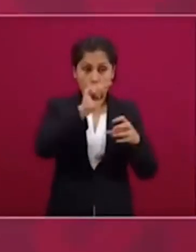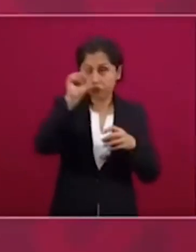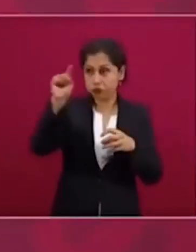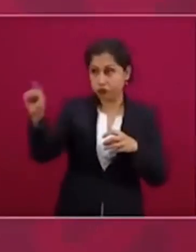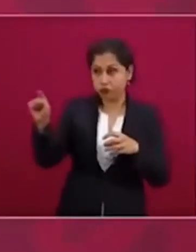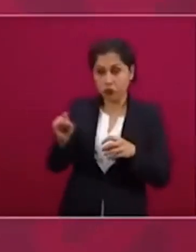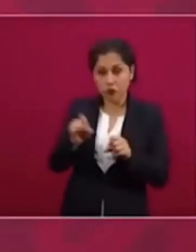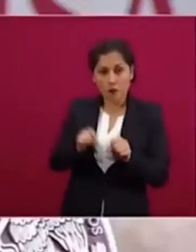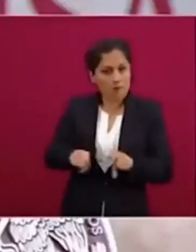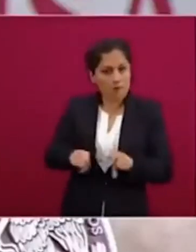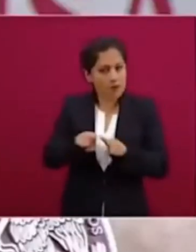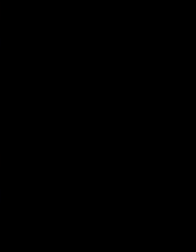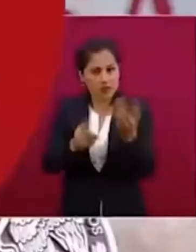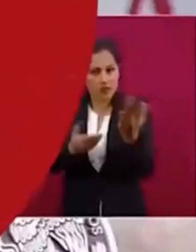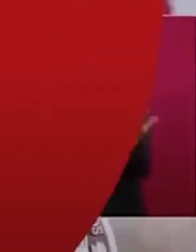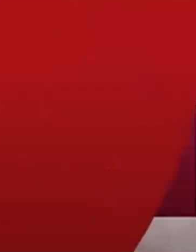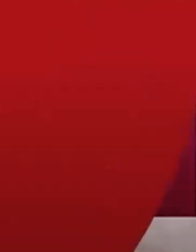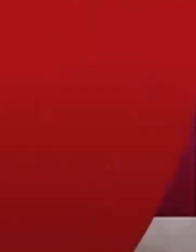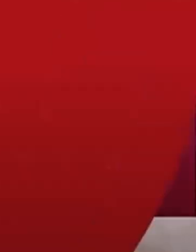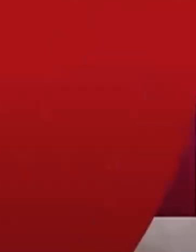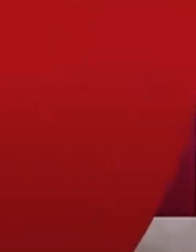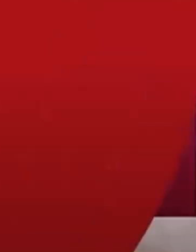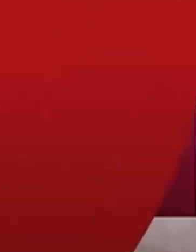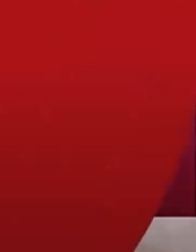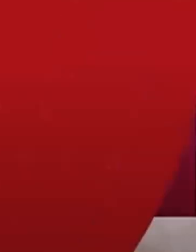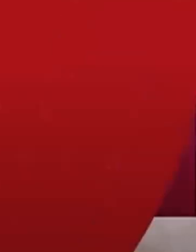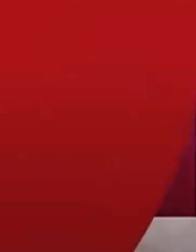propuestas alternativas.